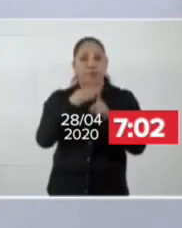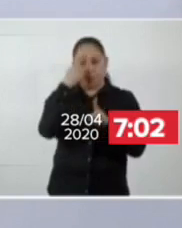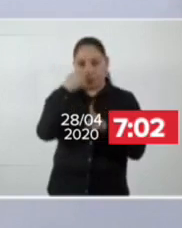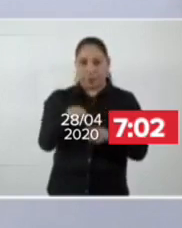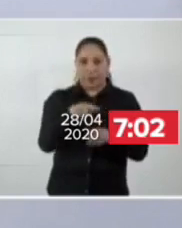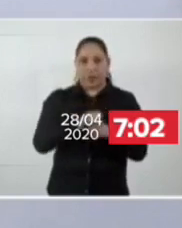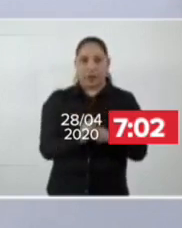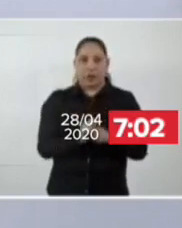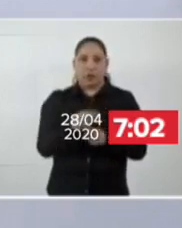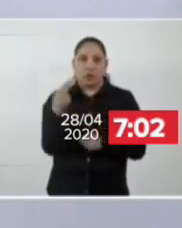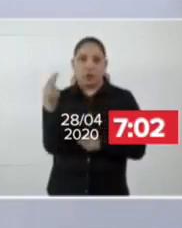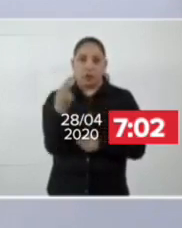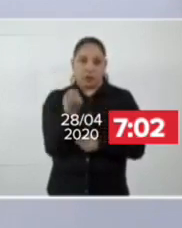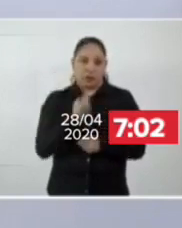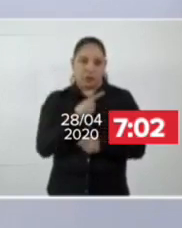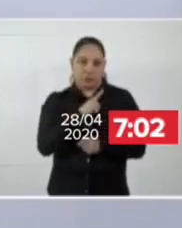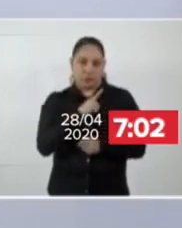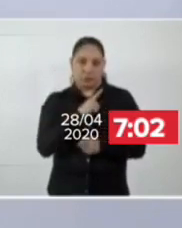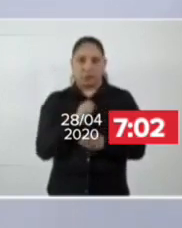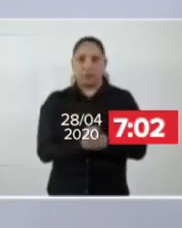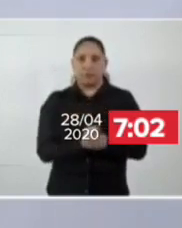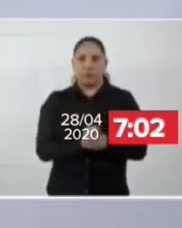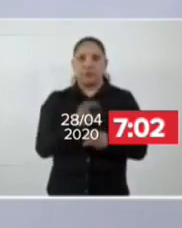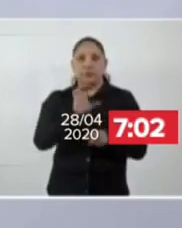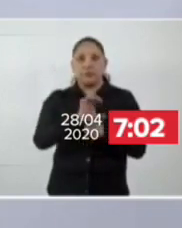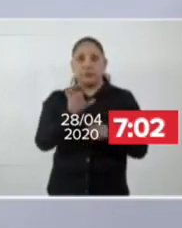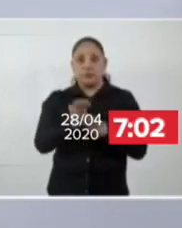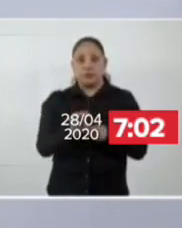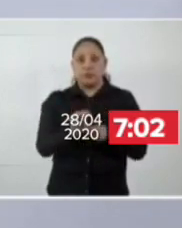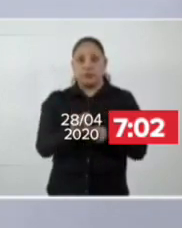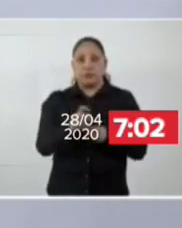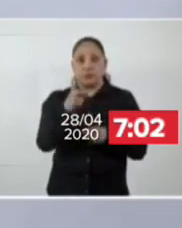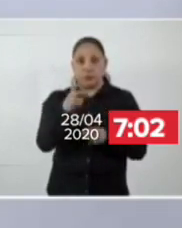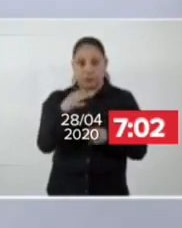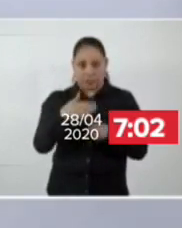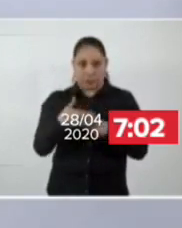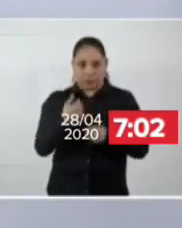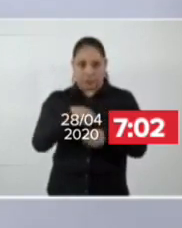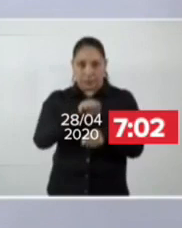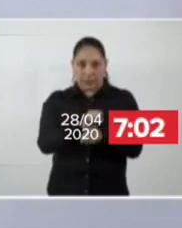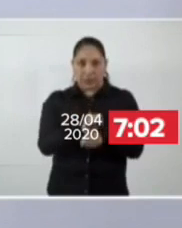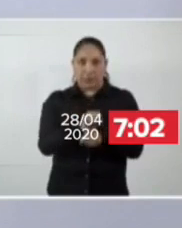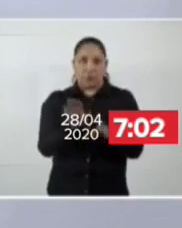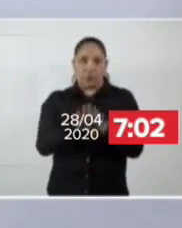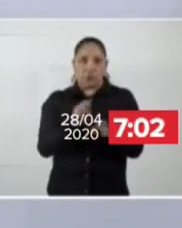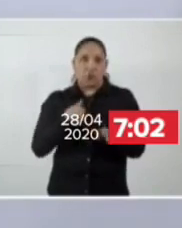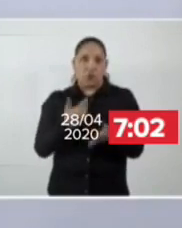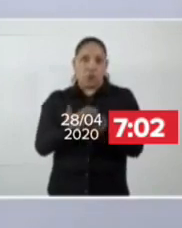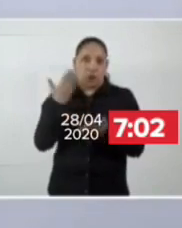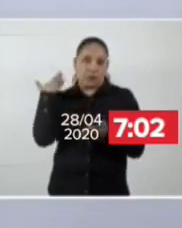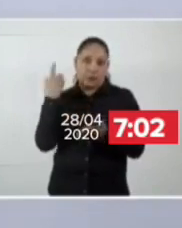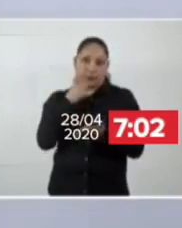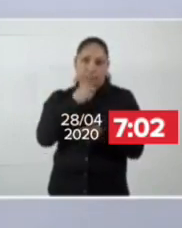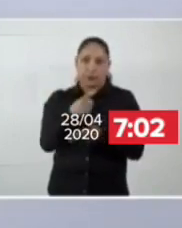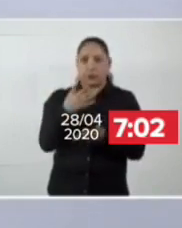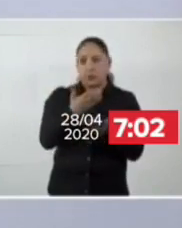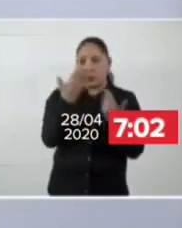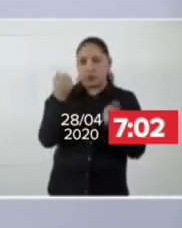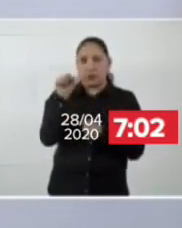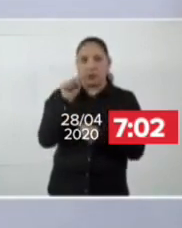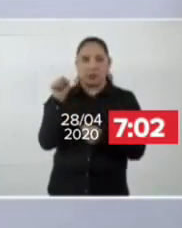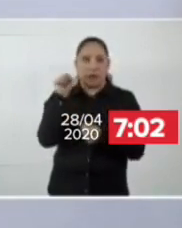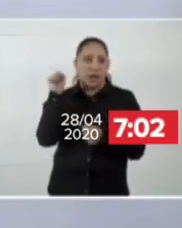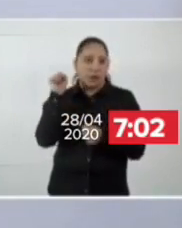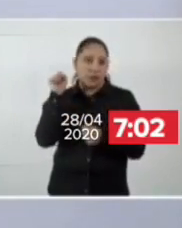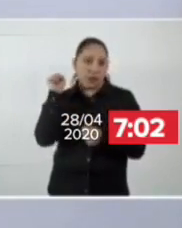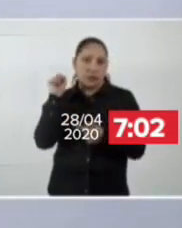la emergencia sanitaria. Entonces, esta semana, como lo dije, no sé si el sábado o el domingo, estamos por